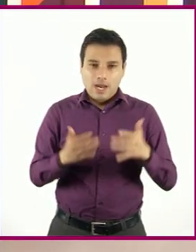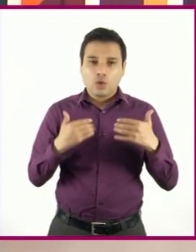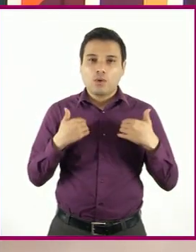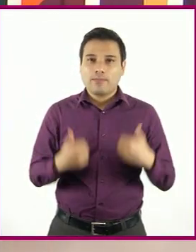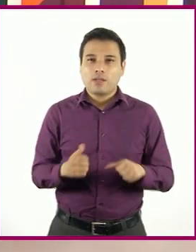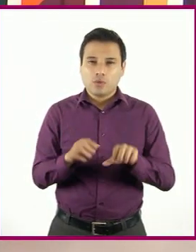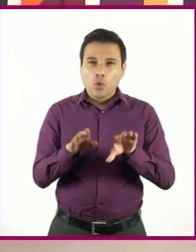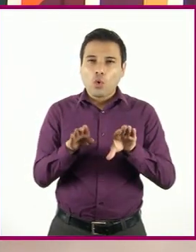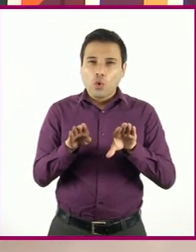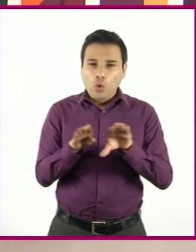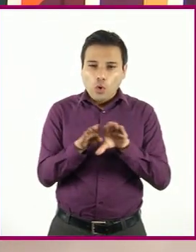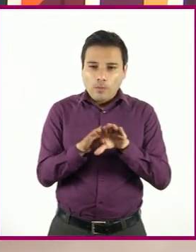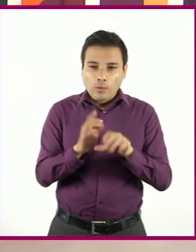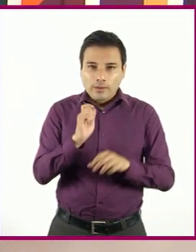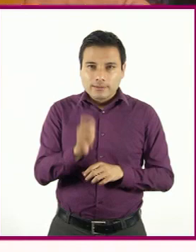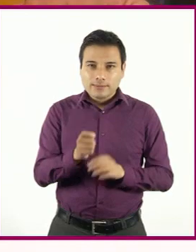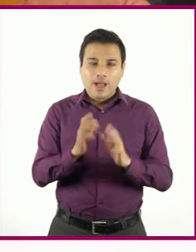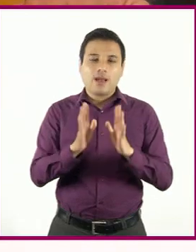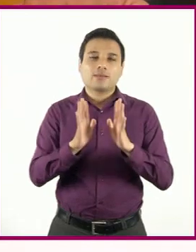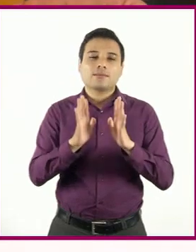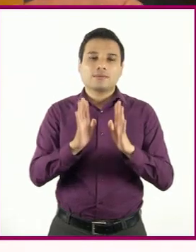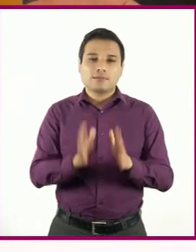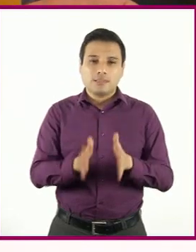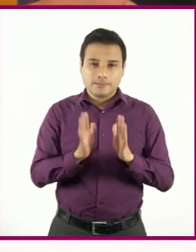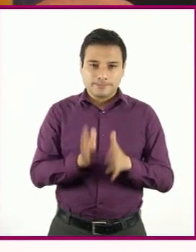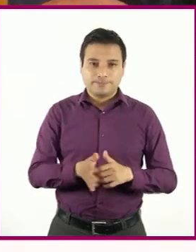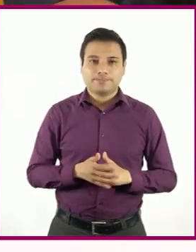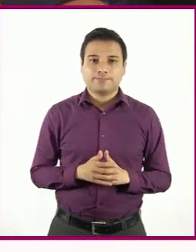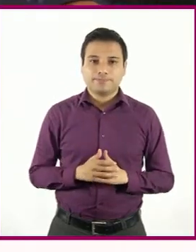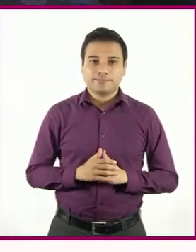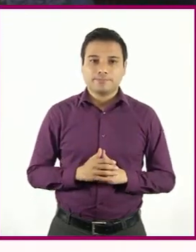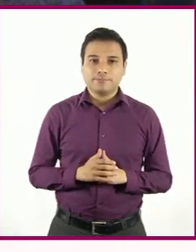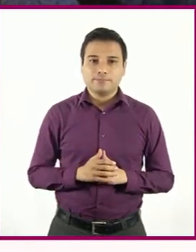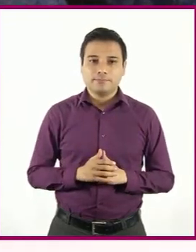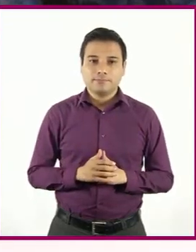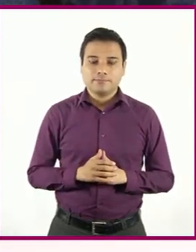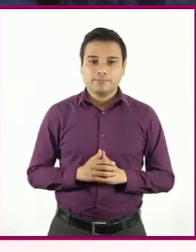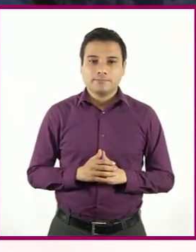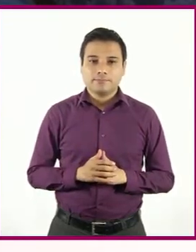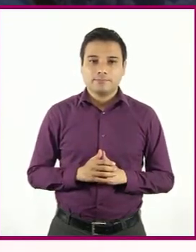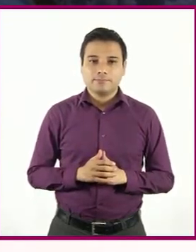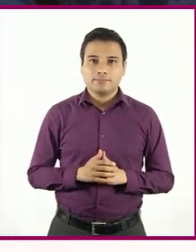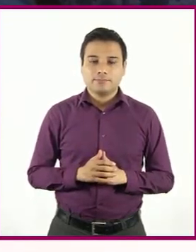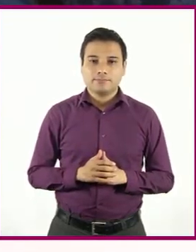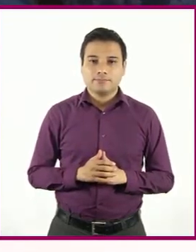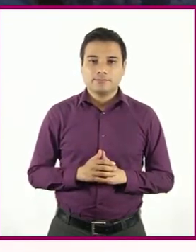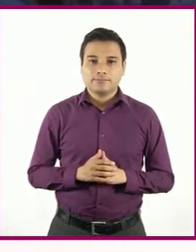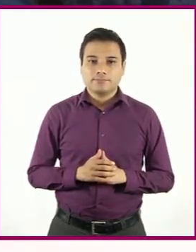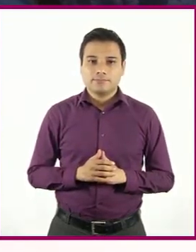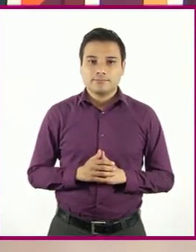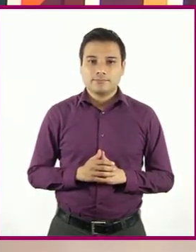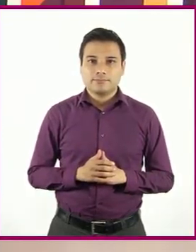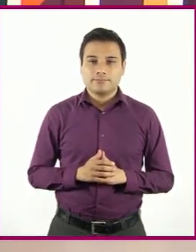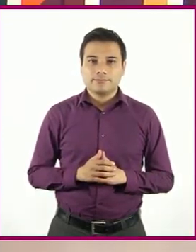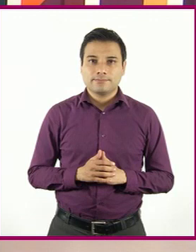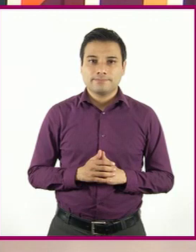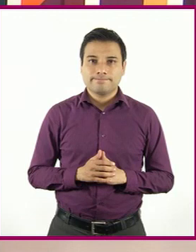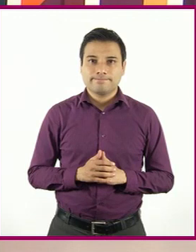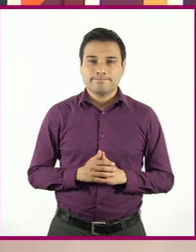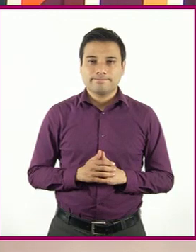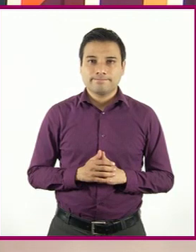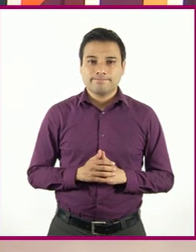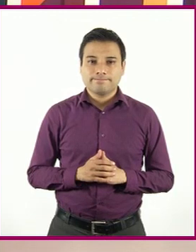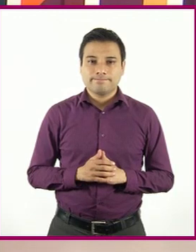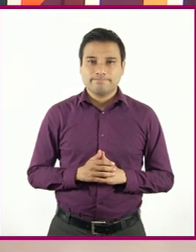el funcionamiento principalmente. Además, a través de él podemos darnos cuenta de cómo tiene que ser